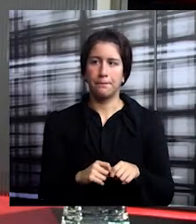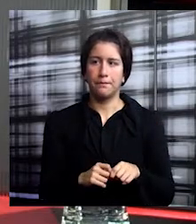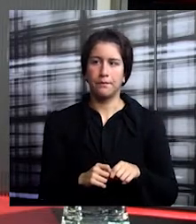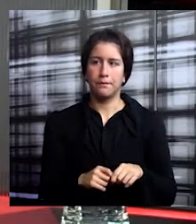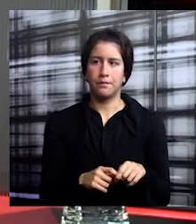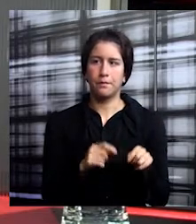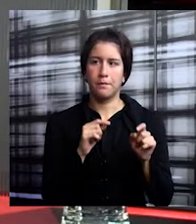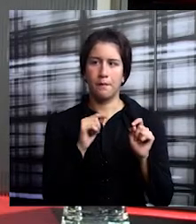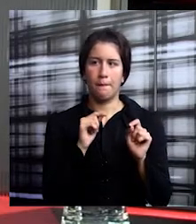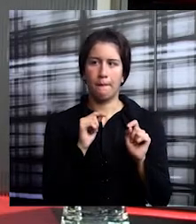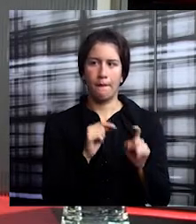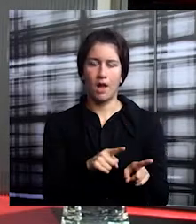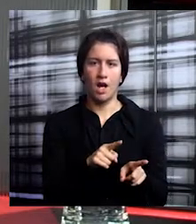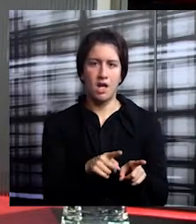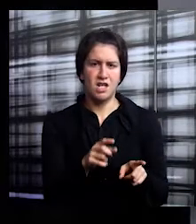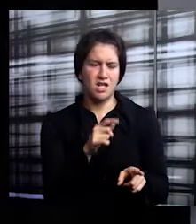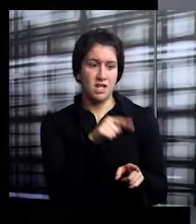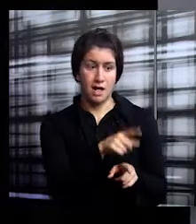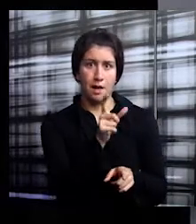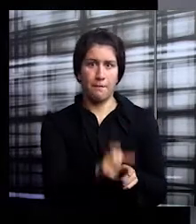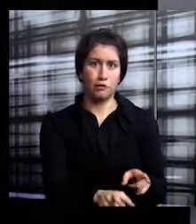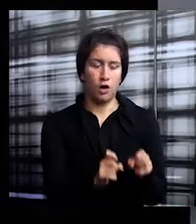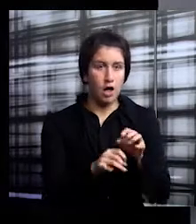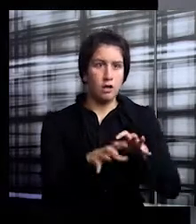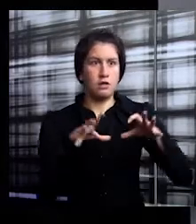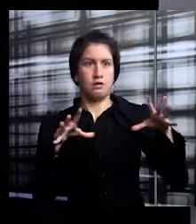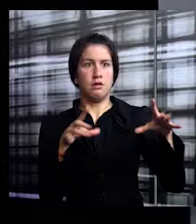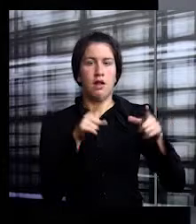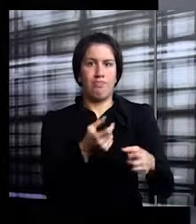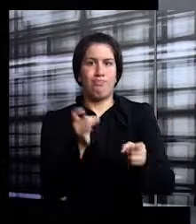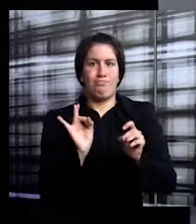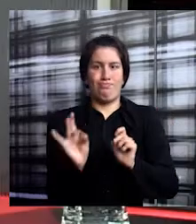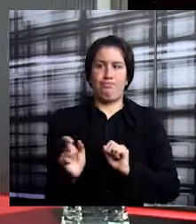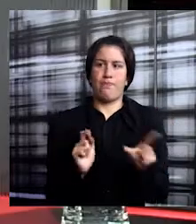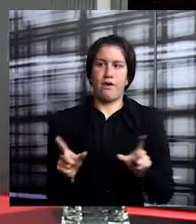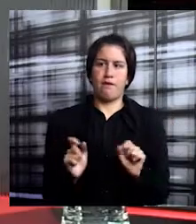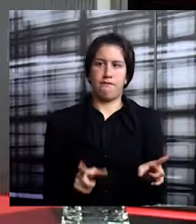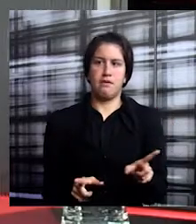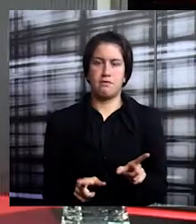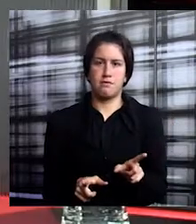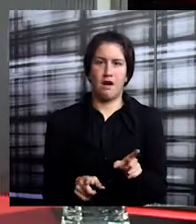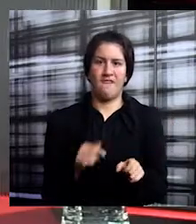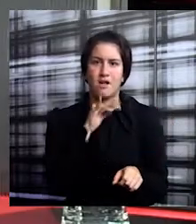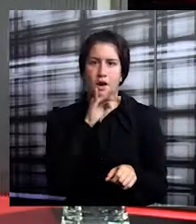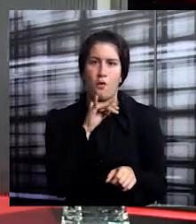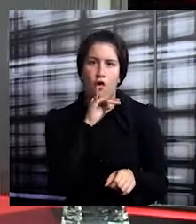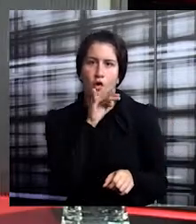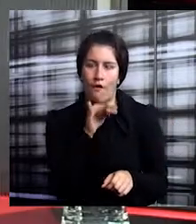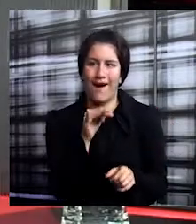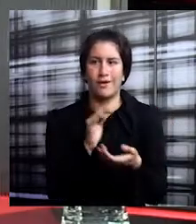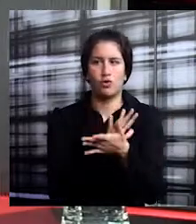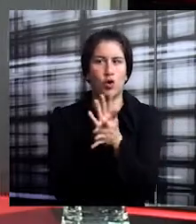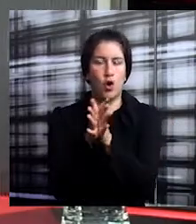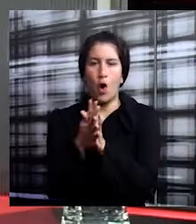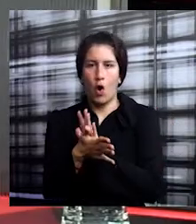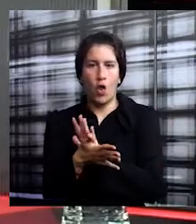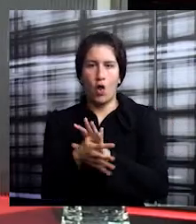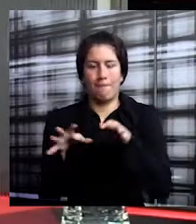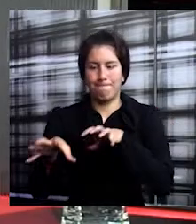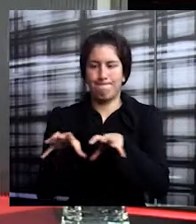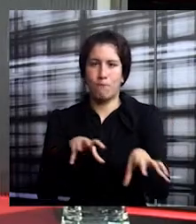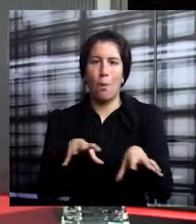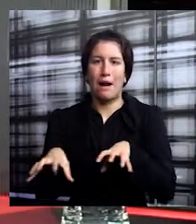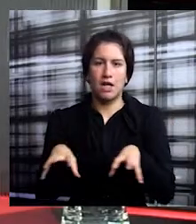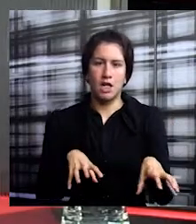reacciona en legítima defensa, va a tener que probar todos los elementos de la legítima defensa, que fue víctima de una